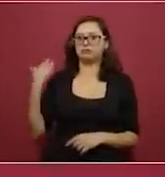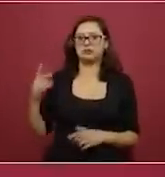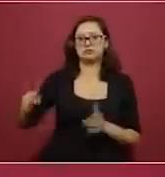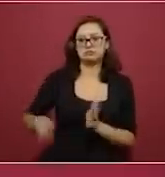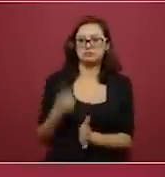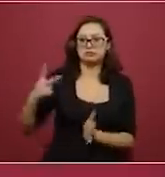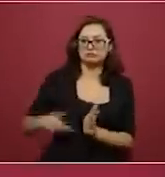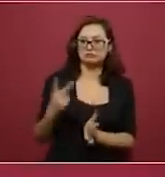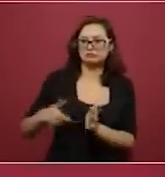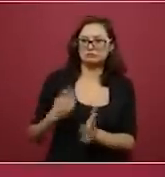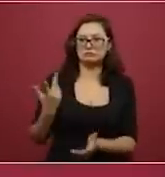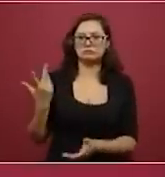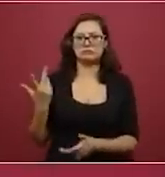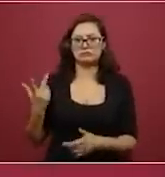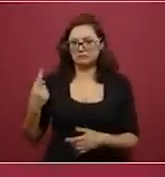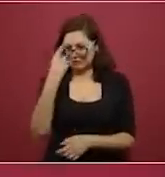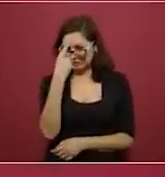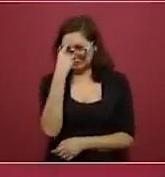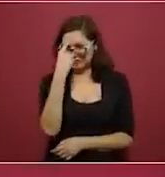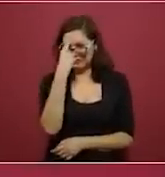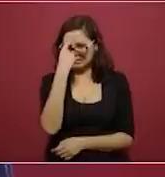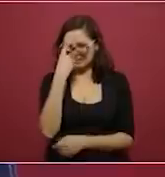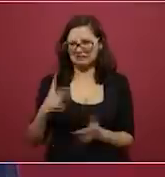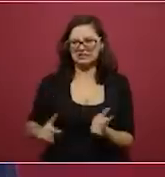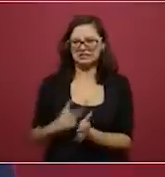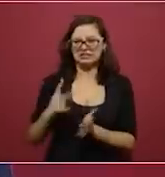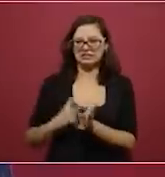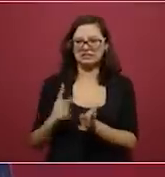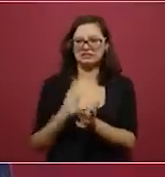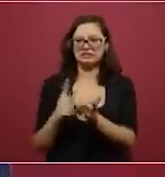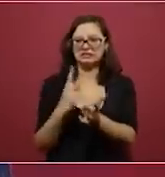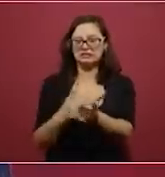así como enajenados pensaban